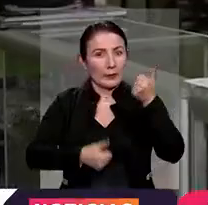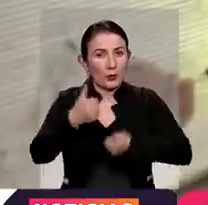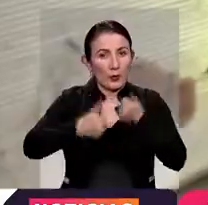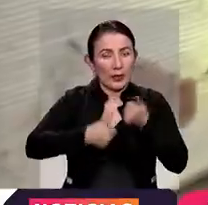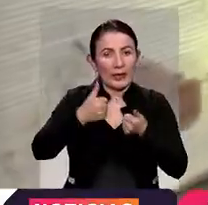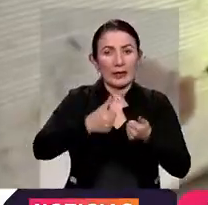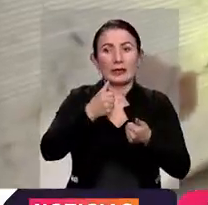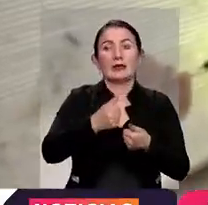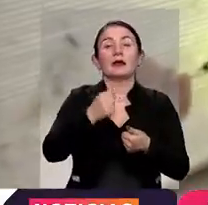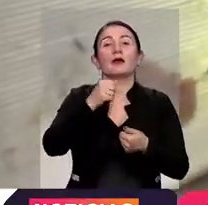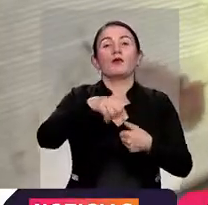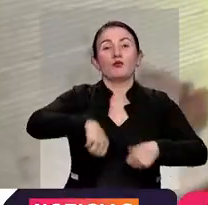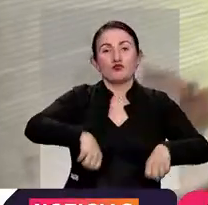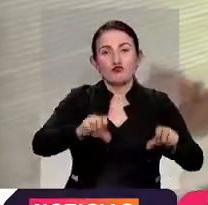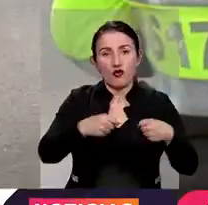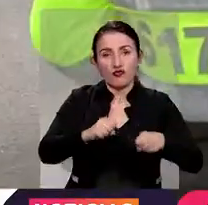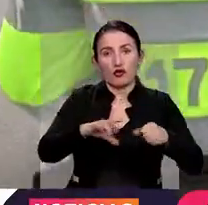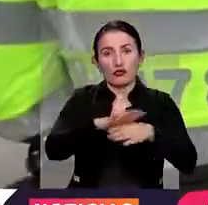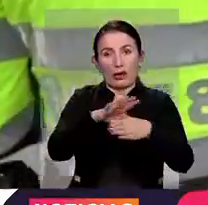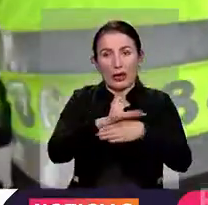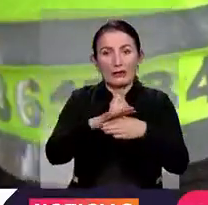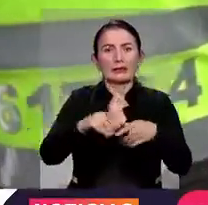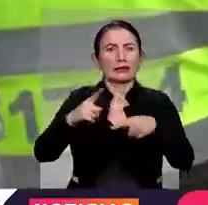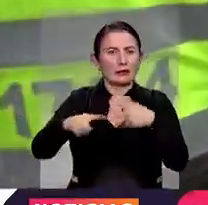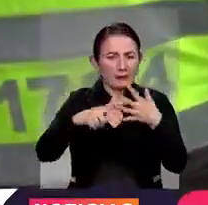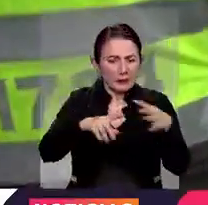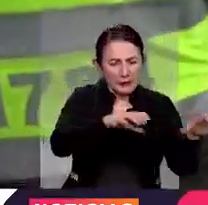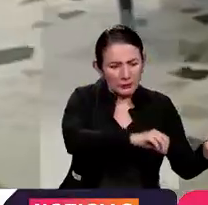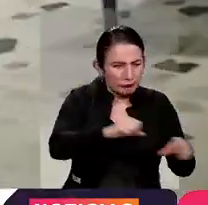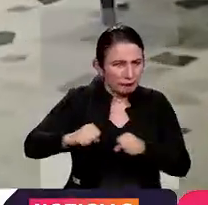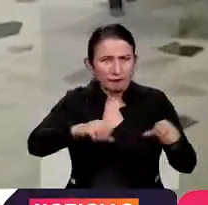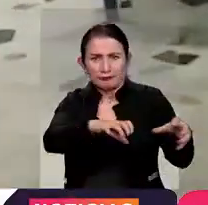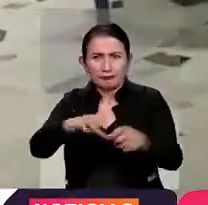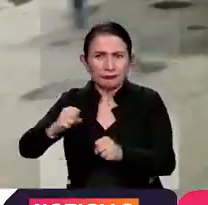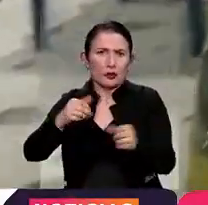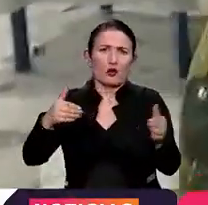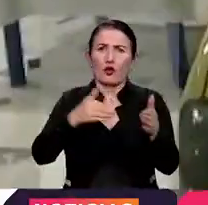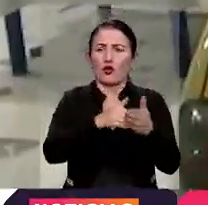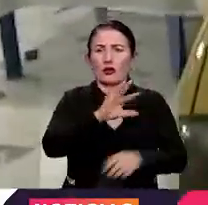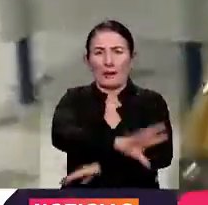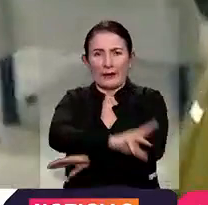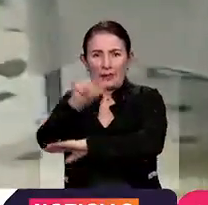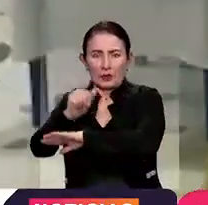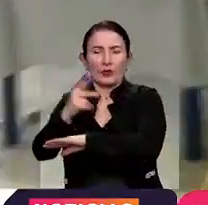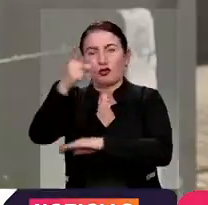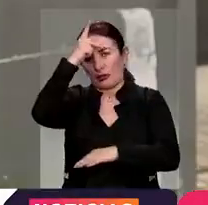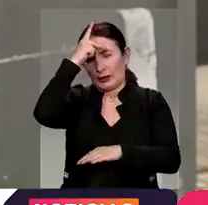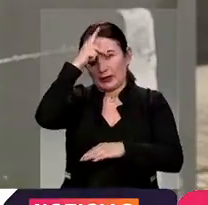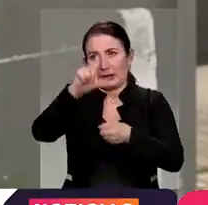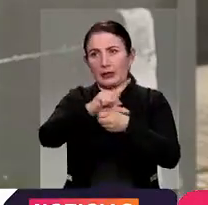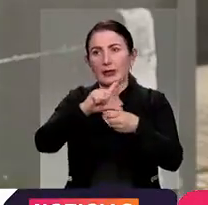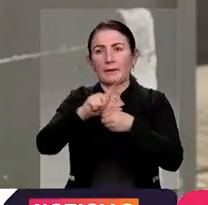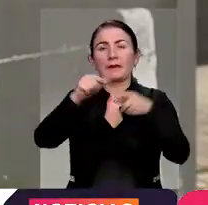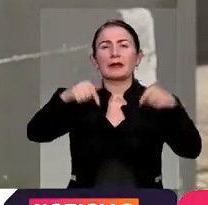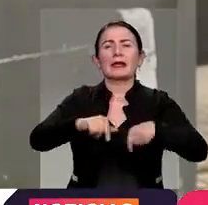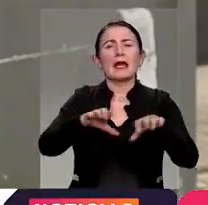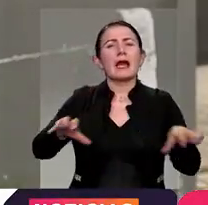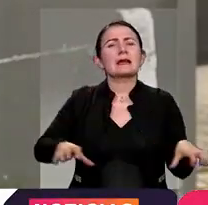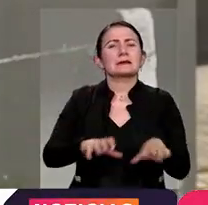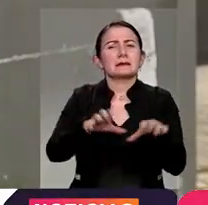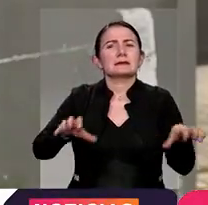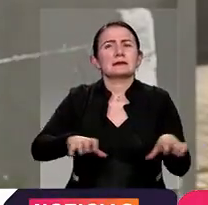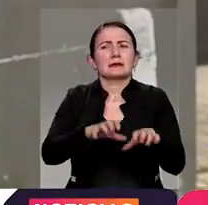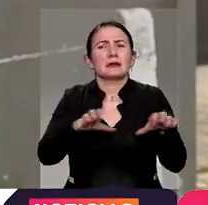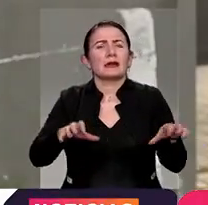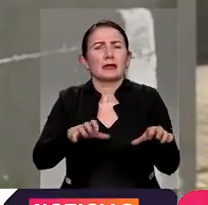incautación de 6 mototaxis e inmovilización de 13 vehículos, inició el plan de choque en contra de la delincuencia en Kennedy. Hemos realizado unas labores